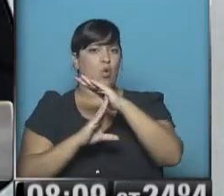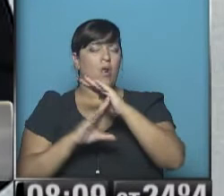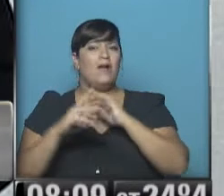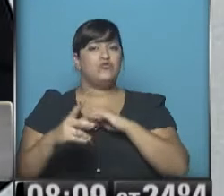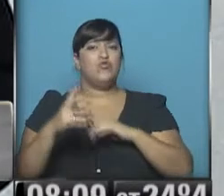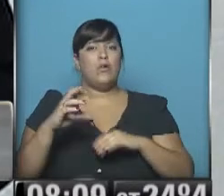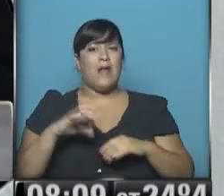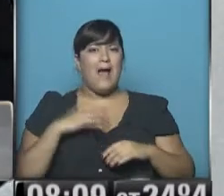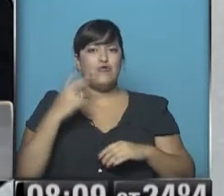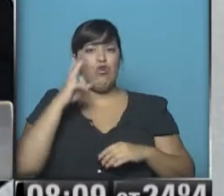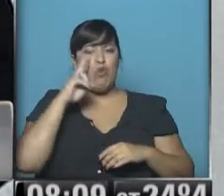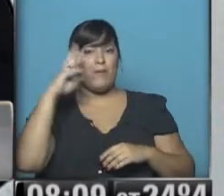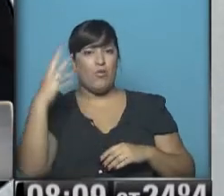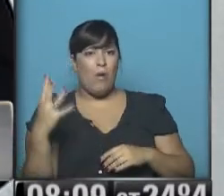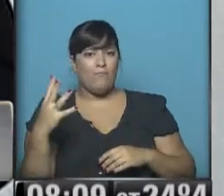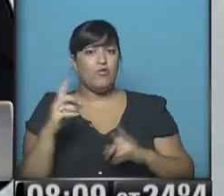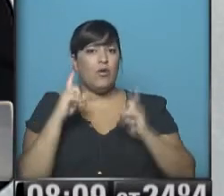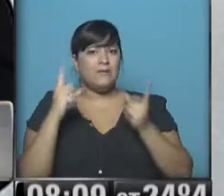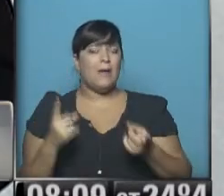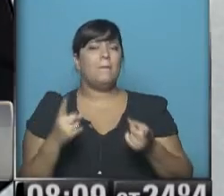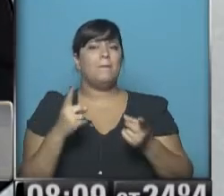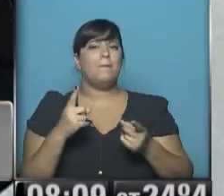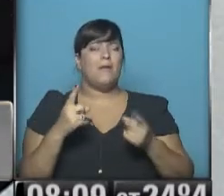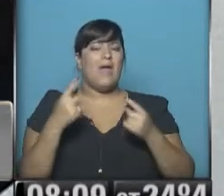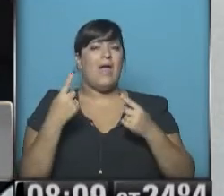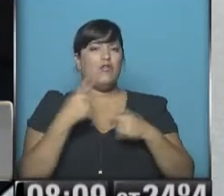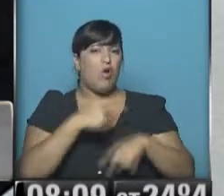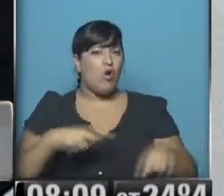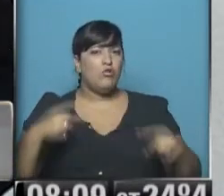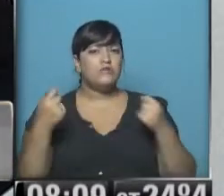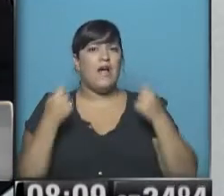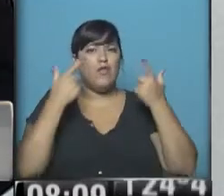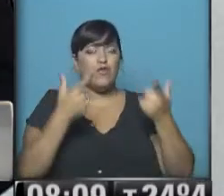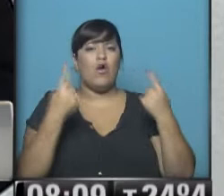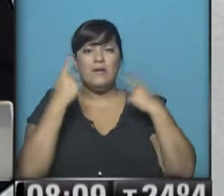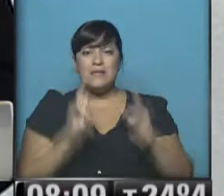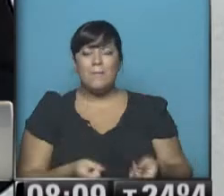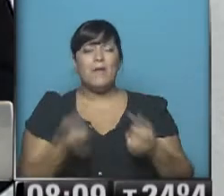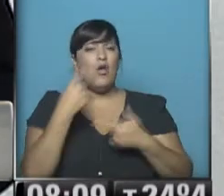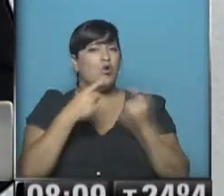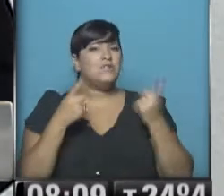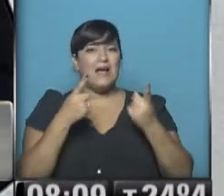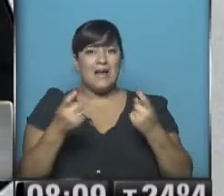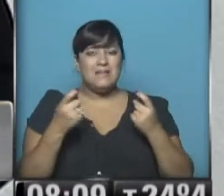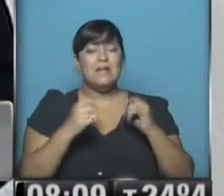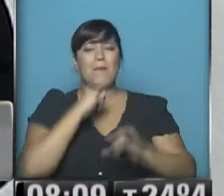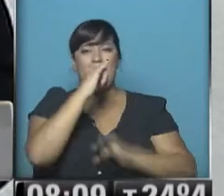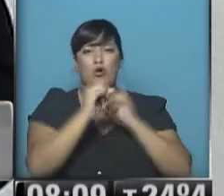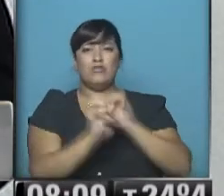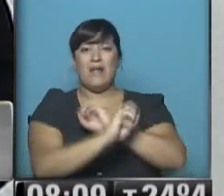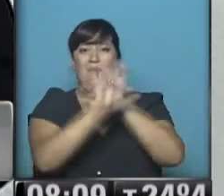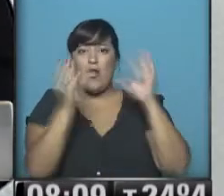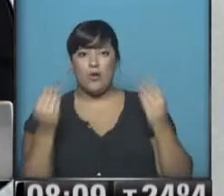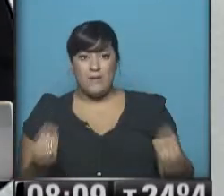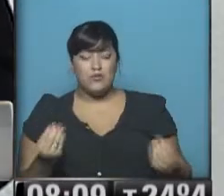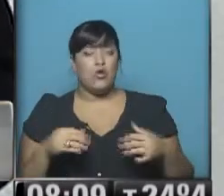año 2004 y en consecuencia la asignación de los recursos y toda la logística necesaria para el esclarecimiento del hecho por lo